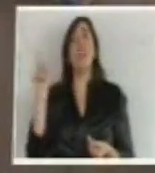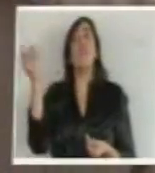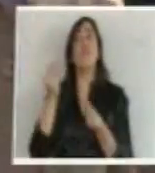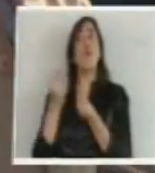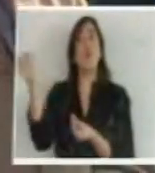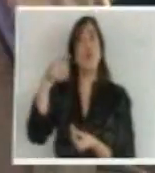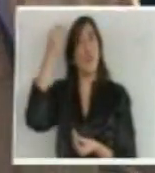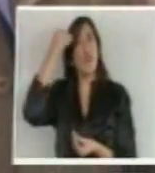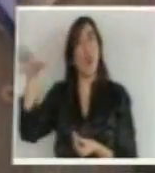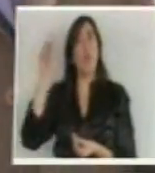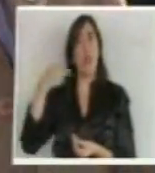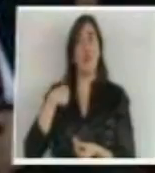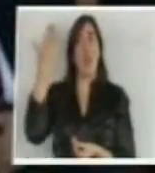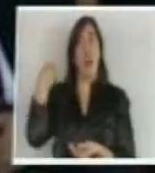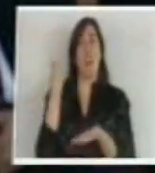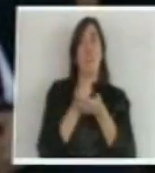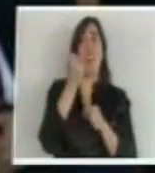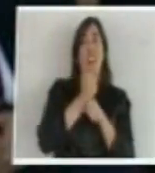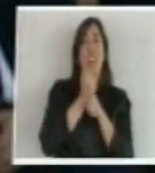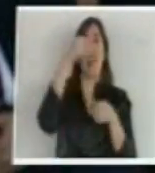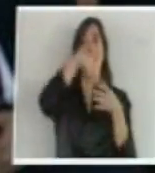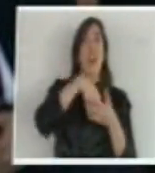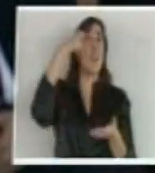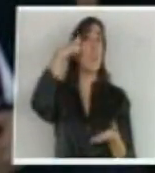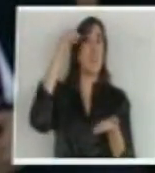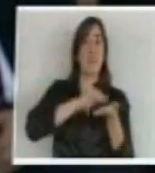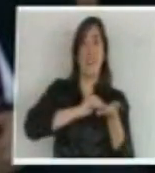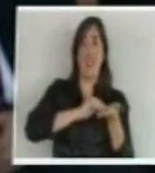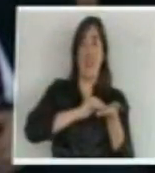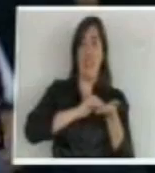yo era senadora había presentado un proyecto de